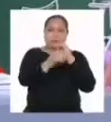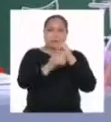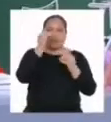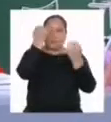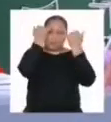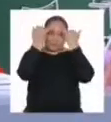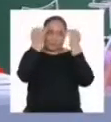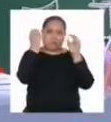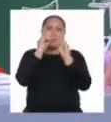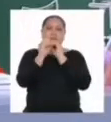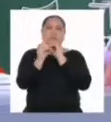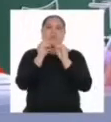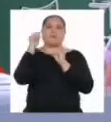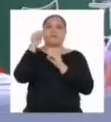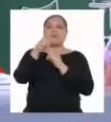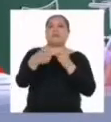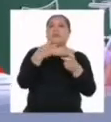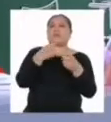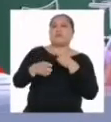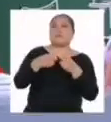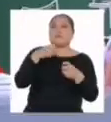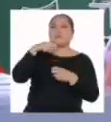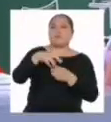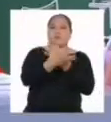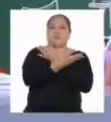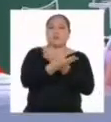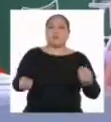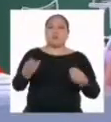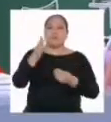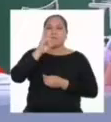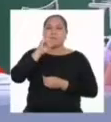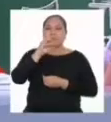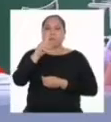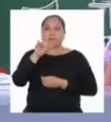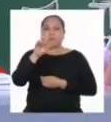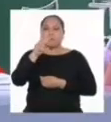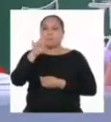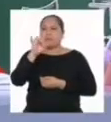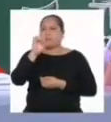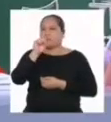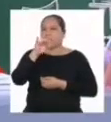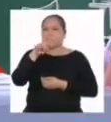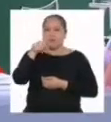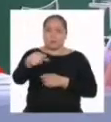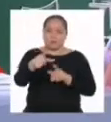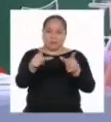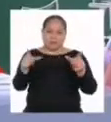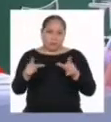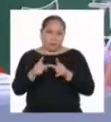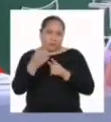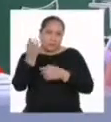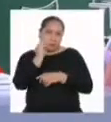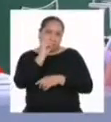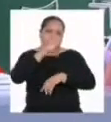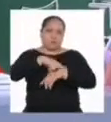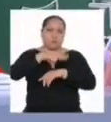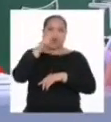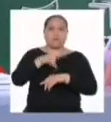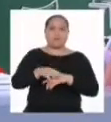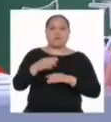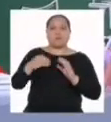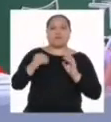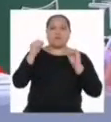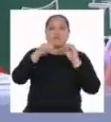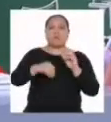acciones para afrontar una situación problemática de pérdida de biodiversidad de tu localidad o región en el marco